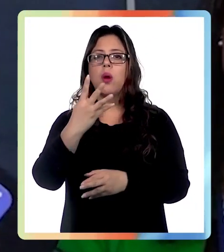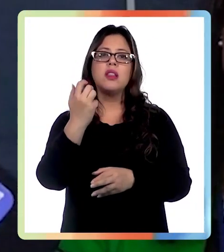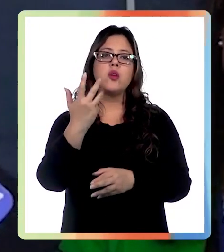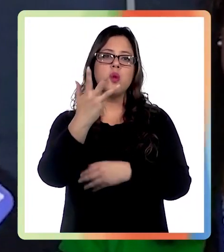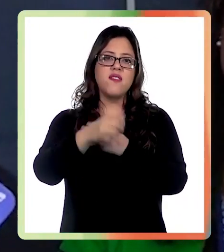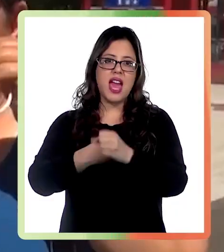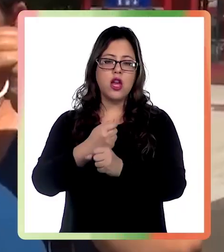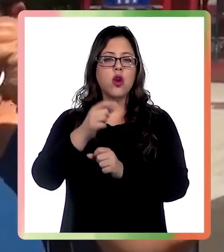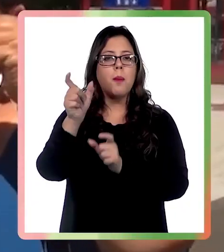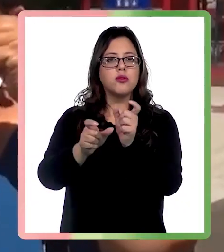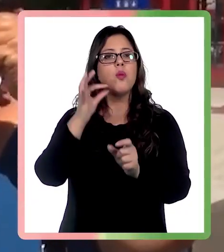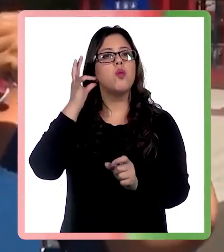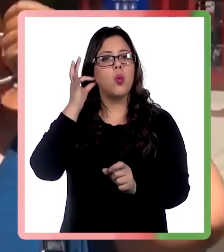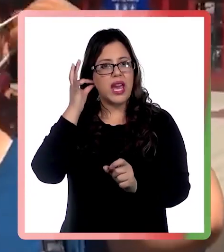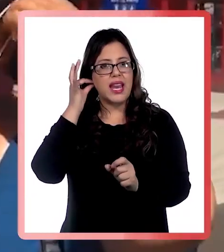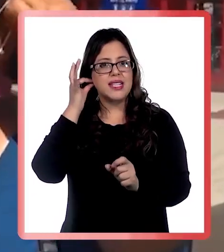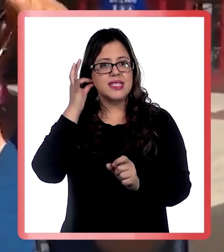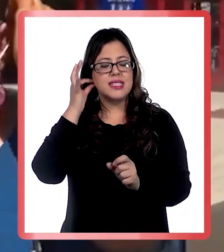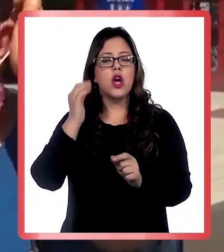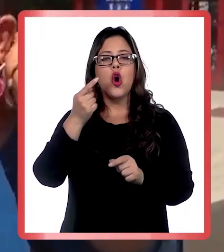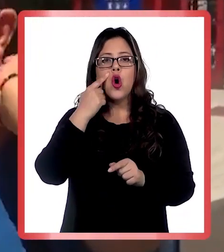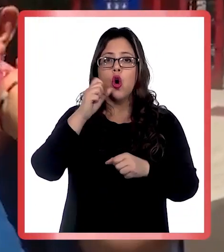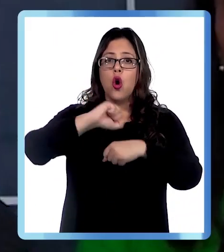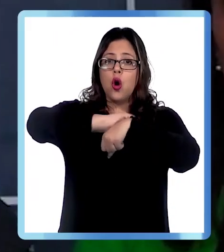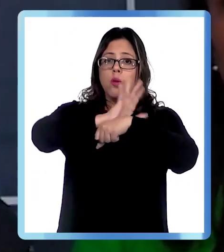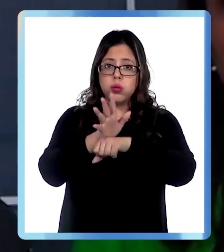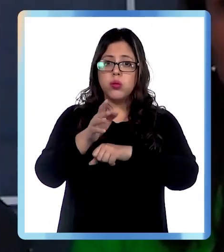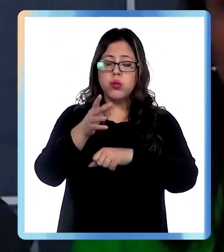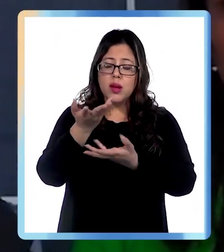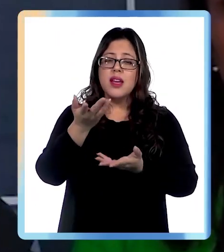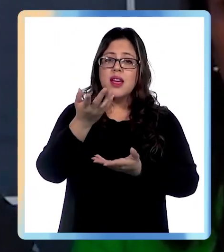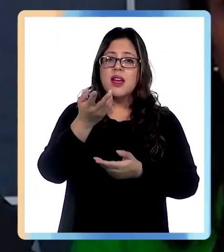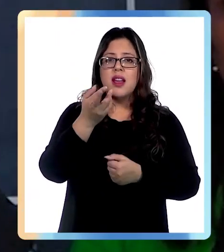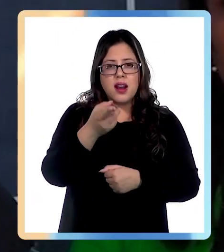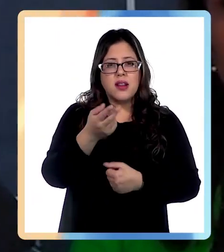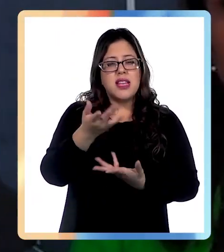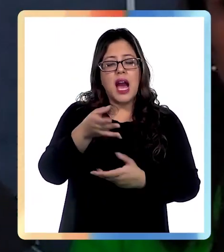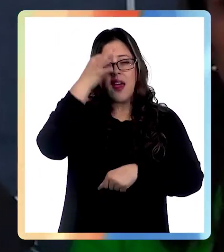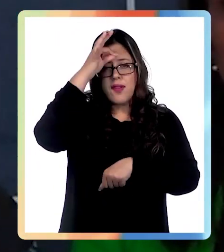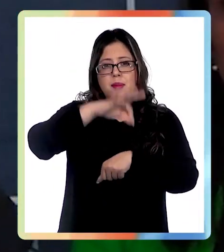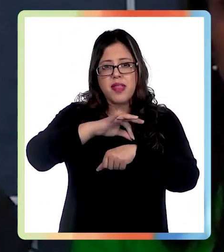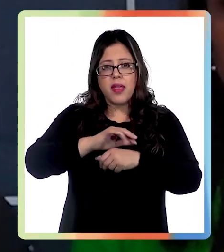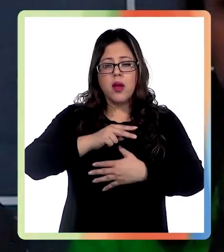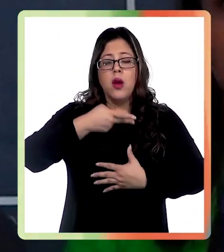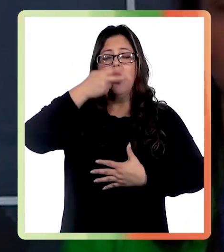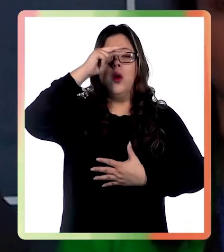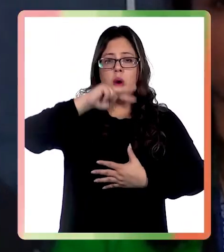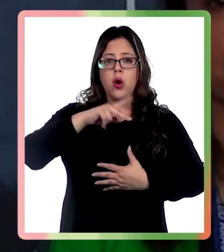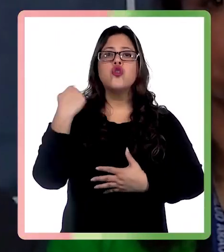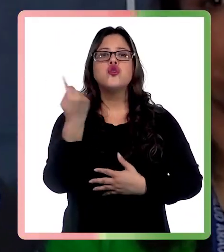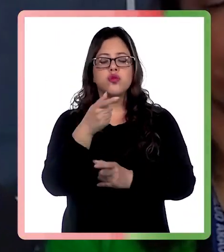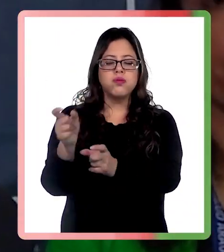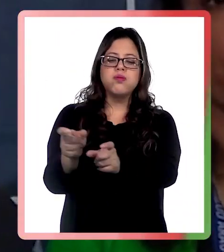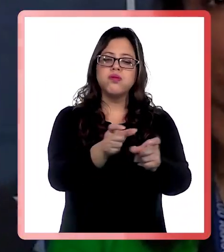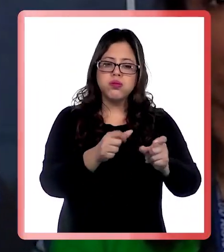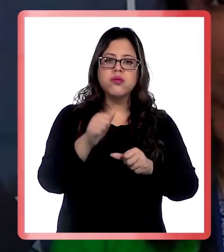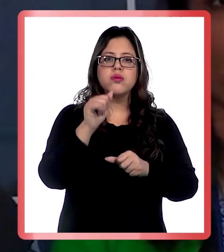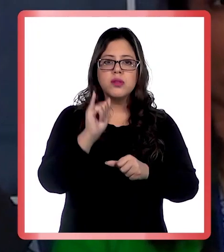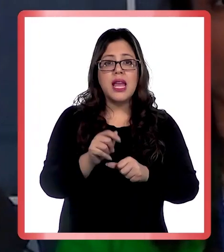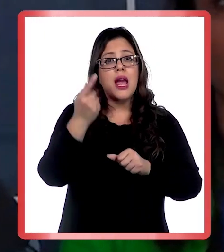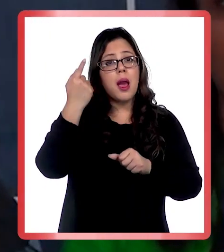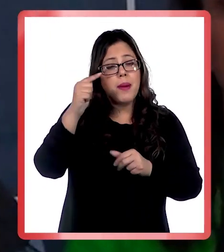49 años en las mujeres el covid-19 reitero es una enfermedad respiratoria más que nosotros estamos vigilando constantemente